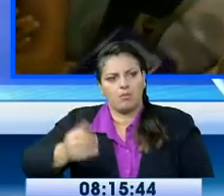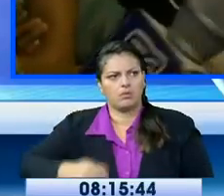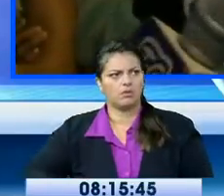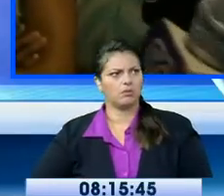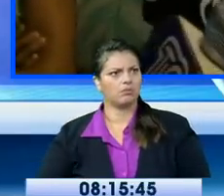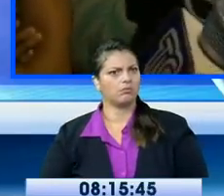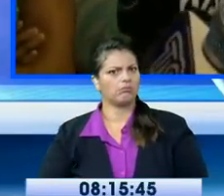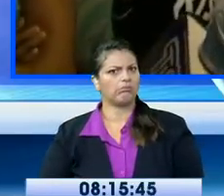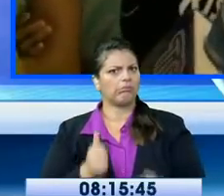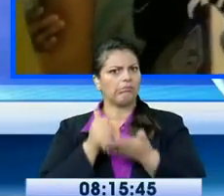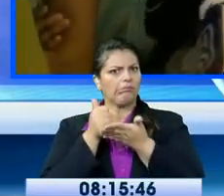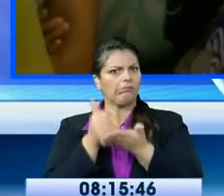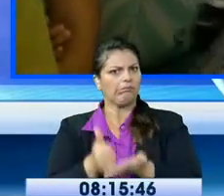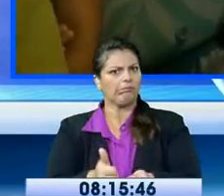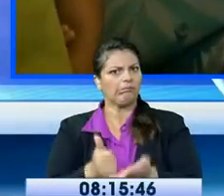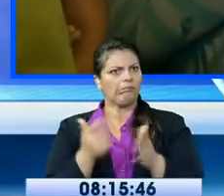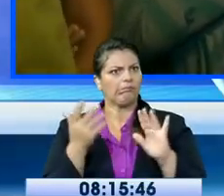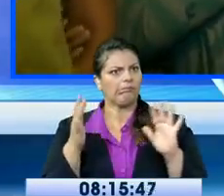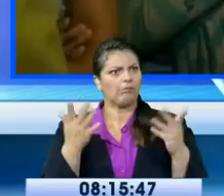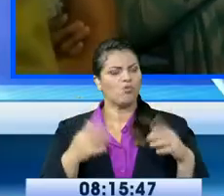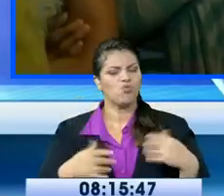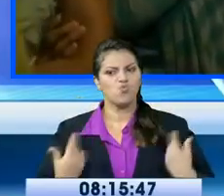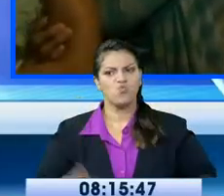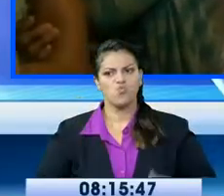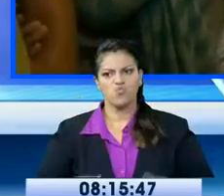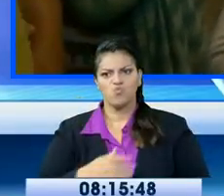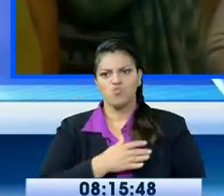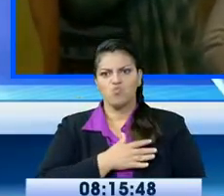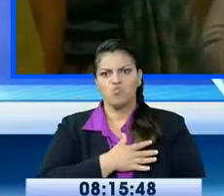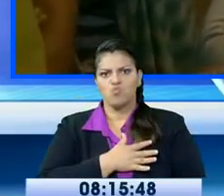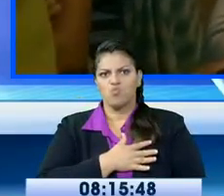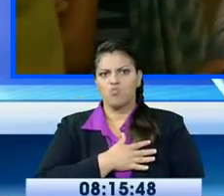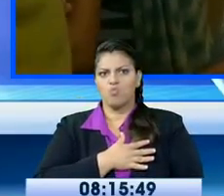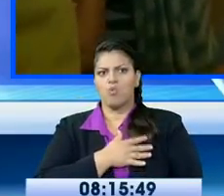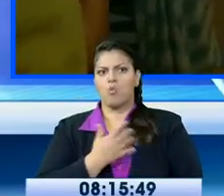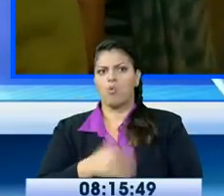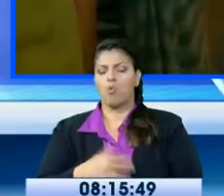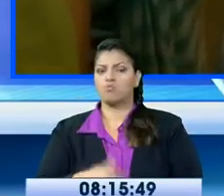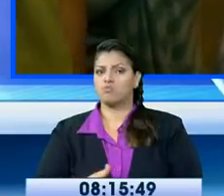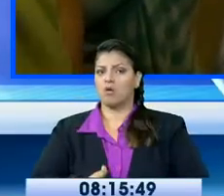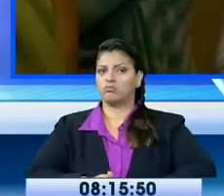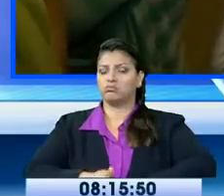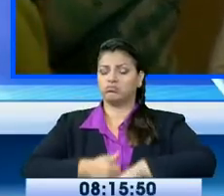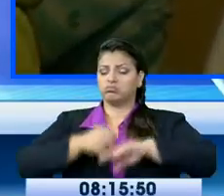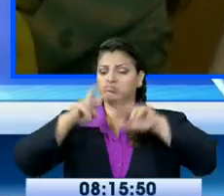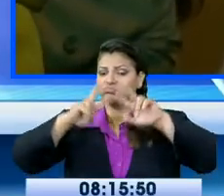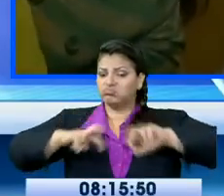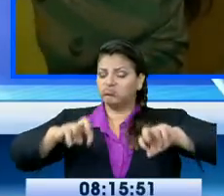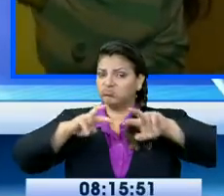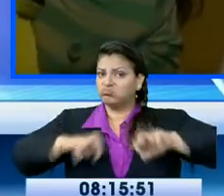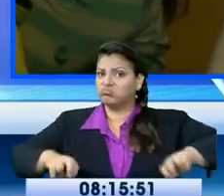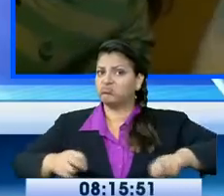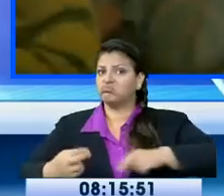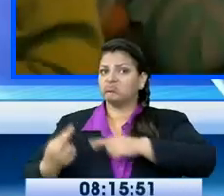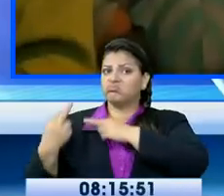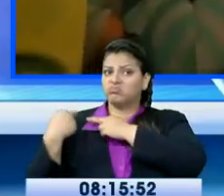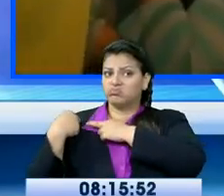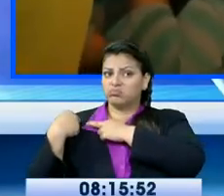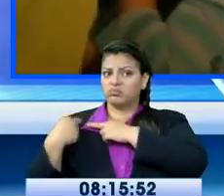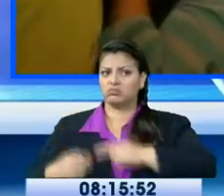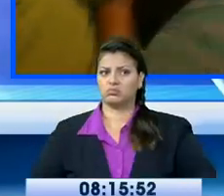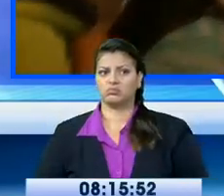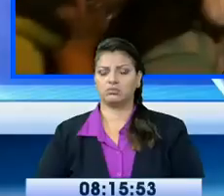judicial, de esa área, de ese sector del país, es investigar el hecho. Porque hace una